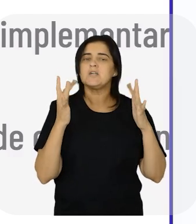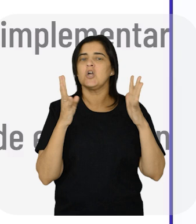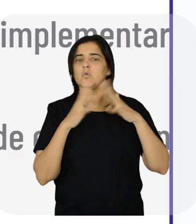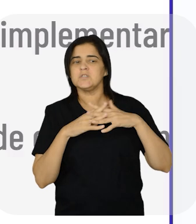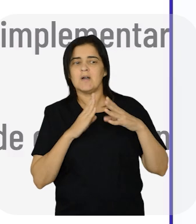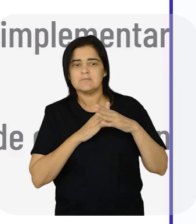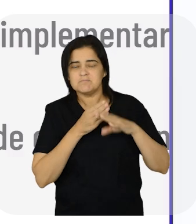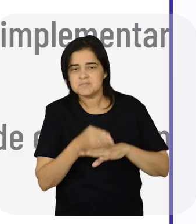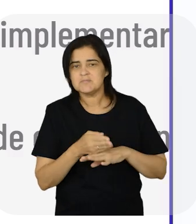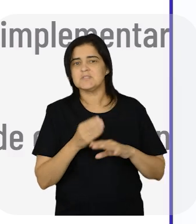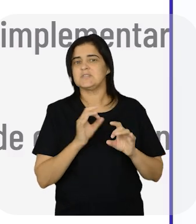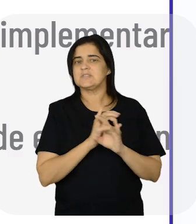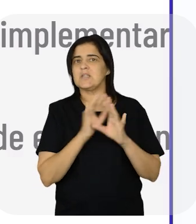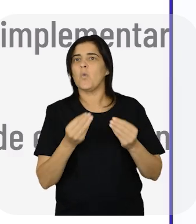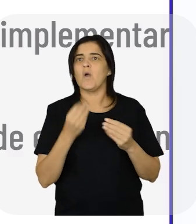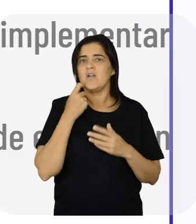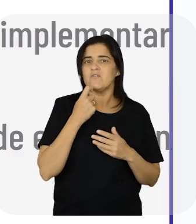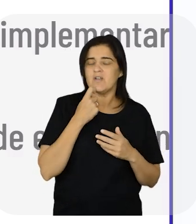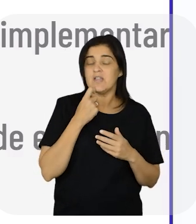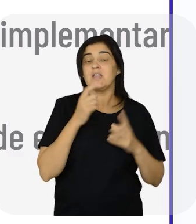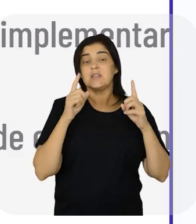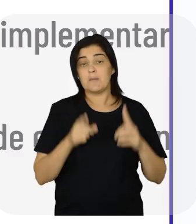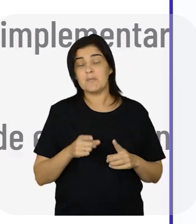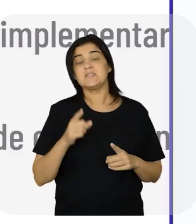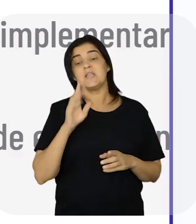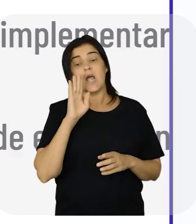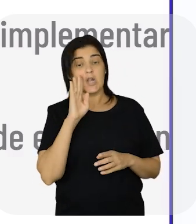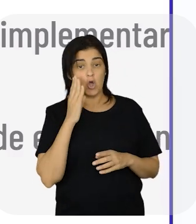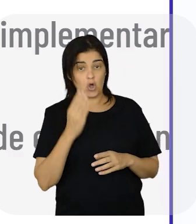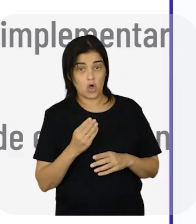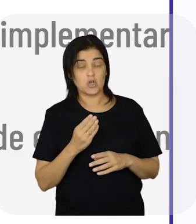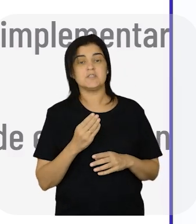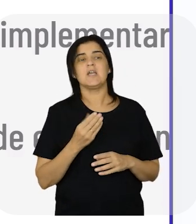en sus prácticas, y también a ver si reconocen los